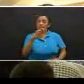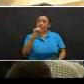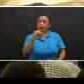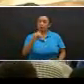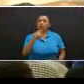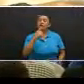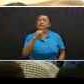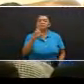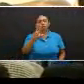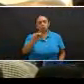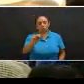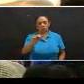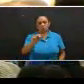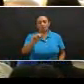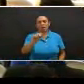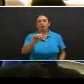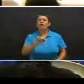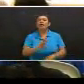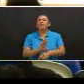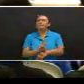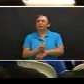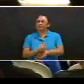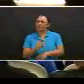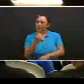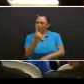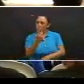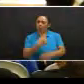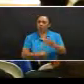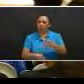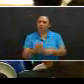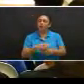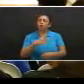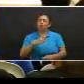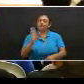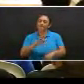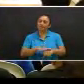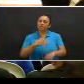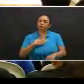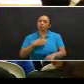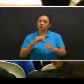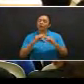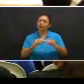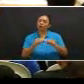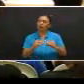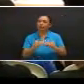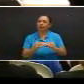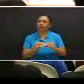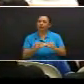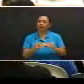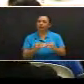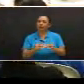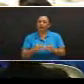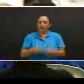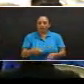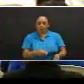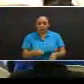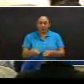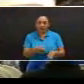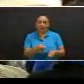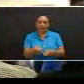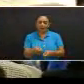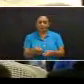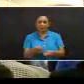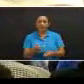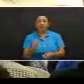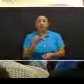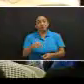no, déjala un año más. Yo la voy a cuidar, la voy a calzar, le voy a regar. Y si